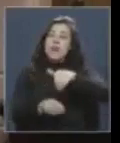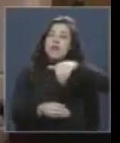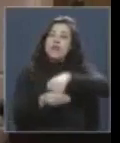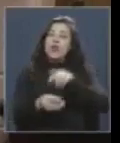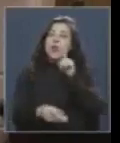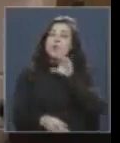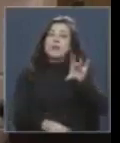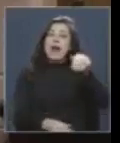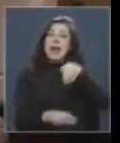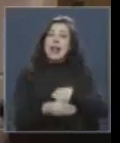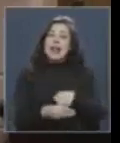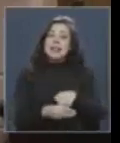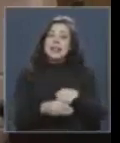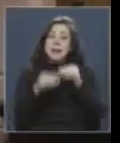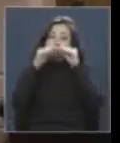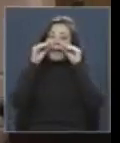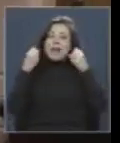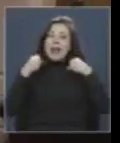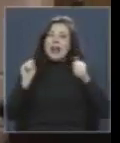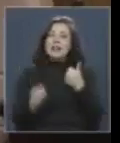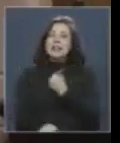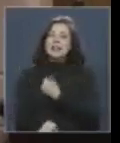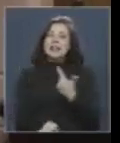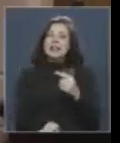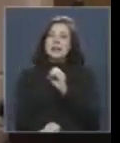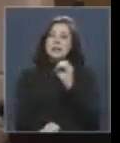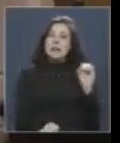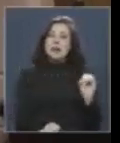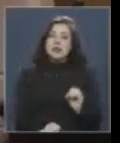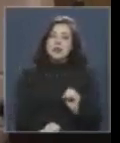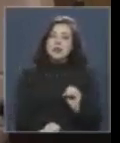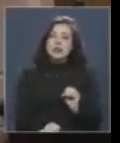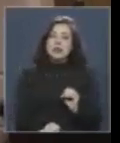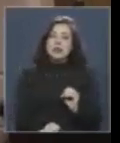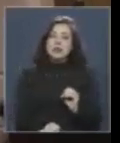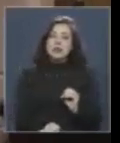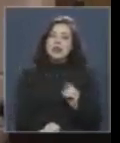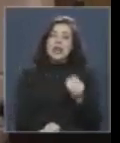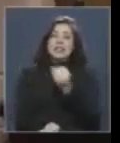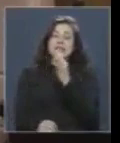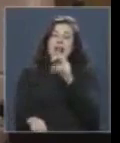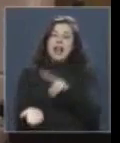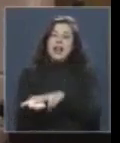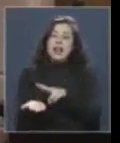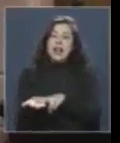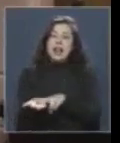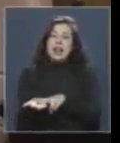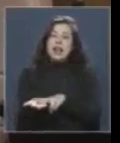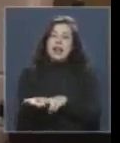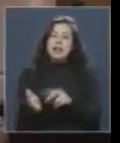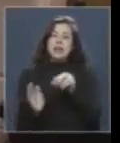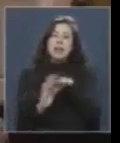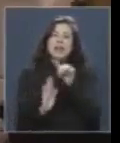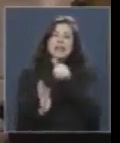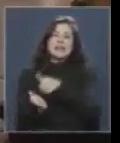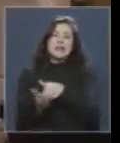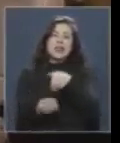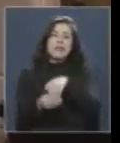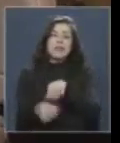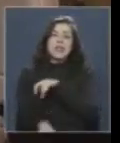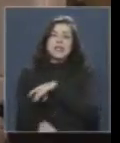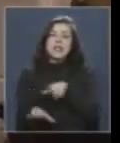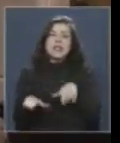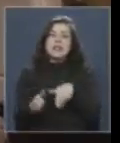última elección Nicolás Maduro ganó con un 67%, si les parece que son cifras, son reales. Poco más de 6 millones de votos. En